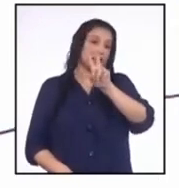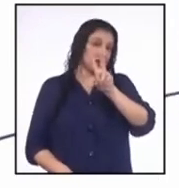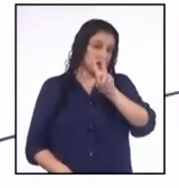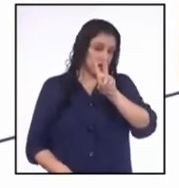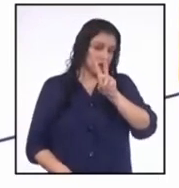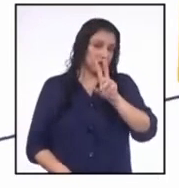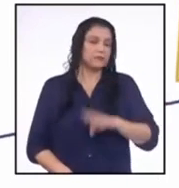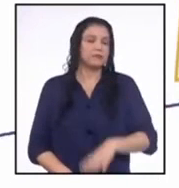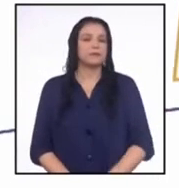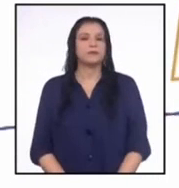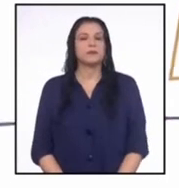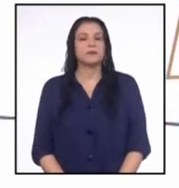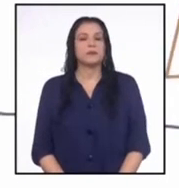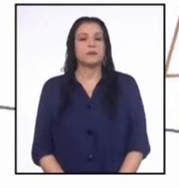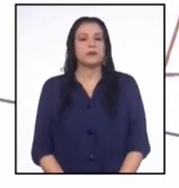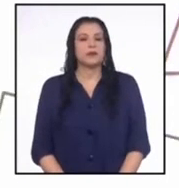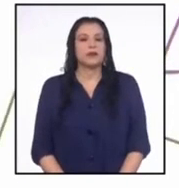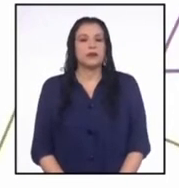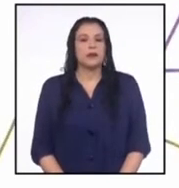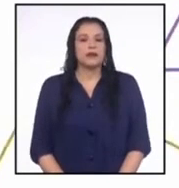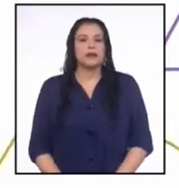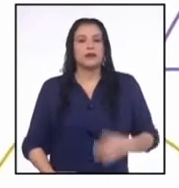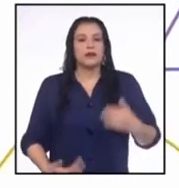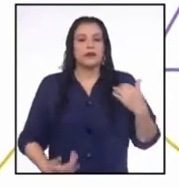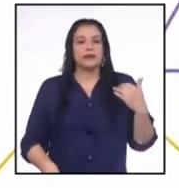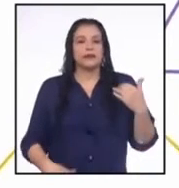23,432.